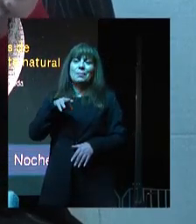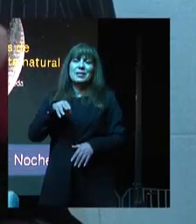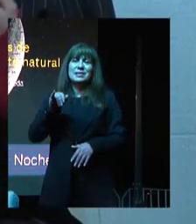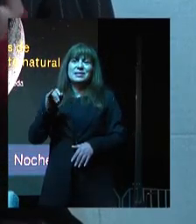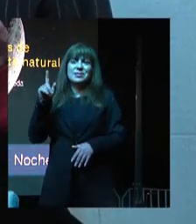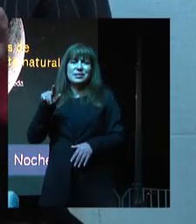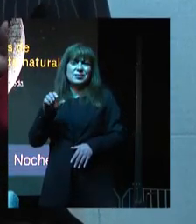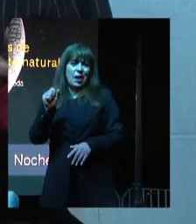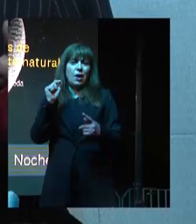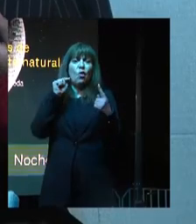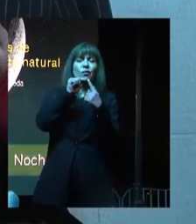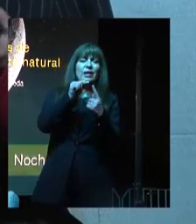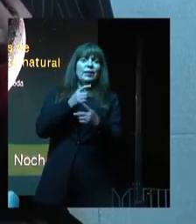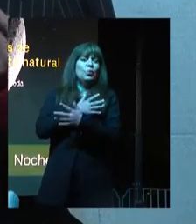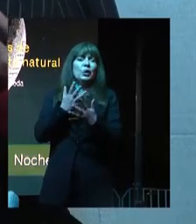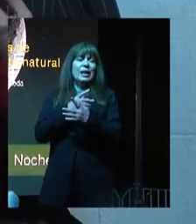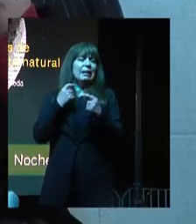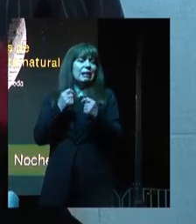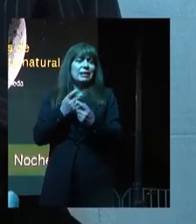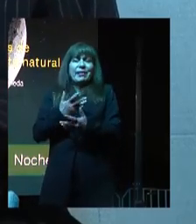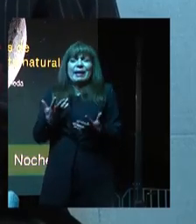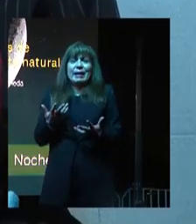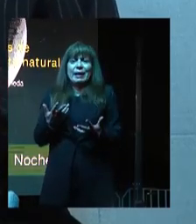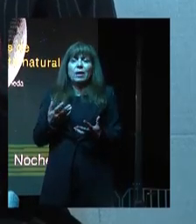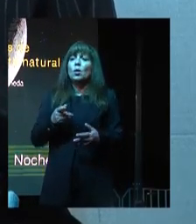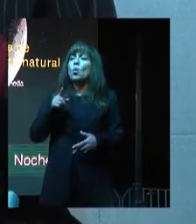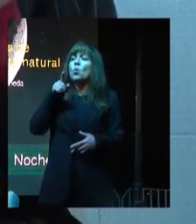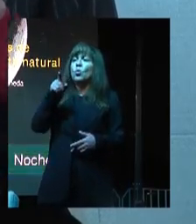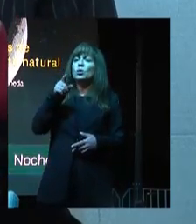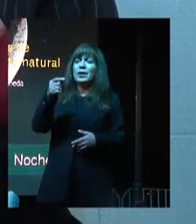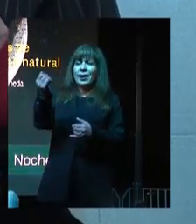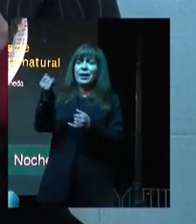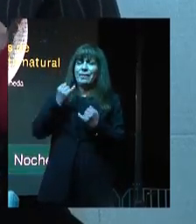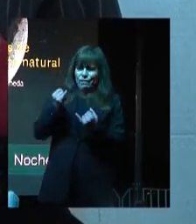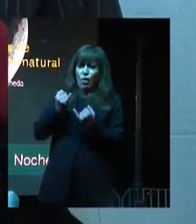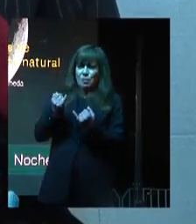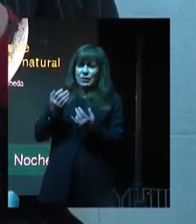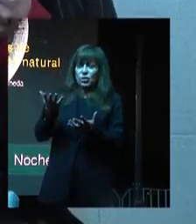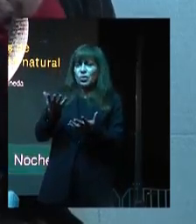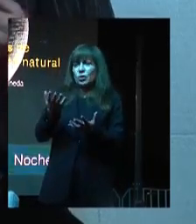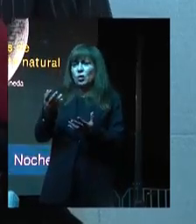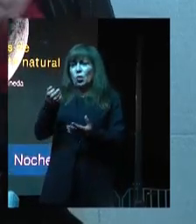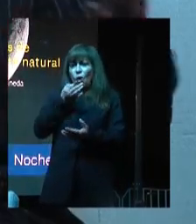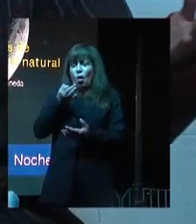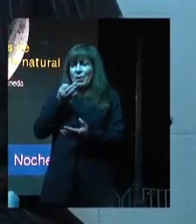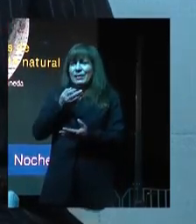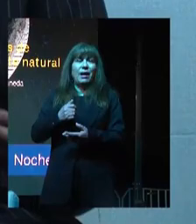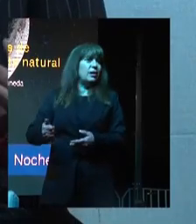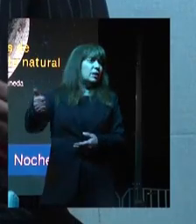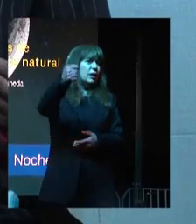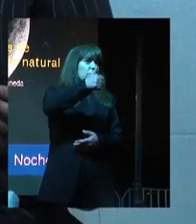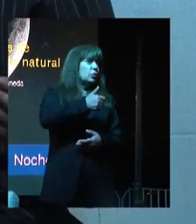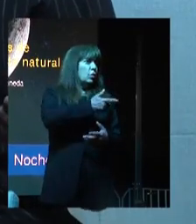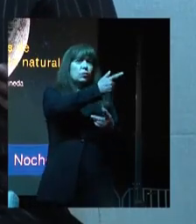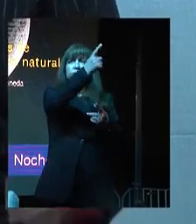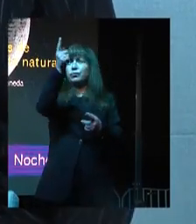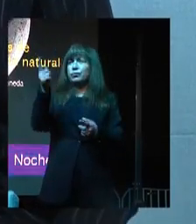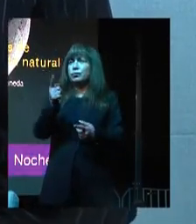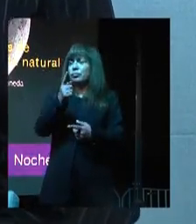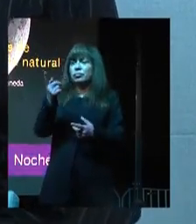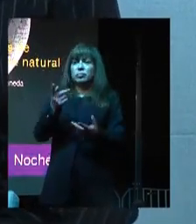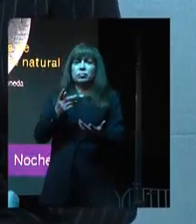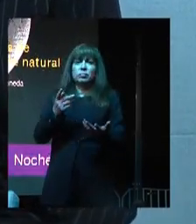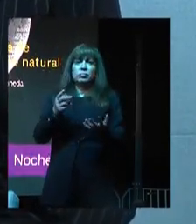¿Cuál es el objetivo? Y bueno, usted que tiene mayor información acerca del tema, que nos pueda comentar acá a todos acerca de